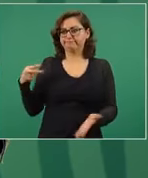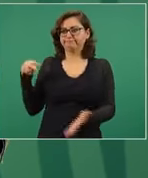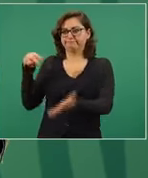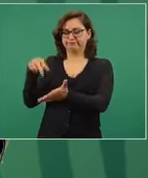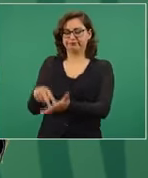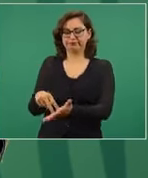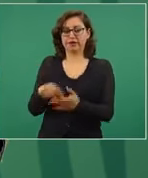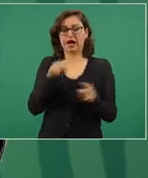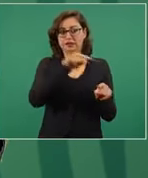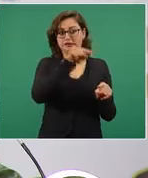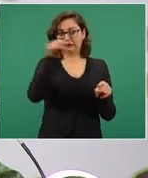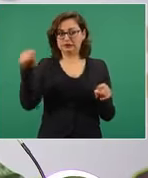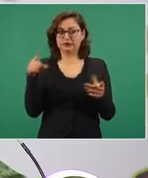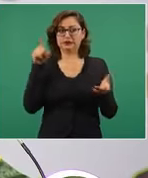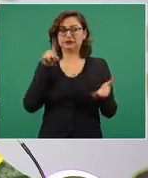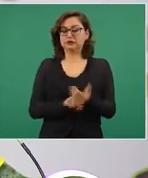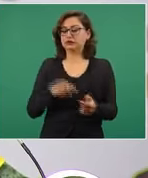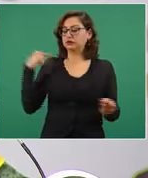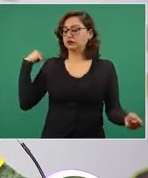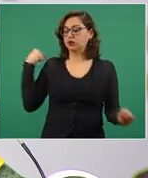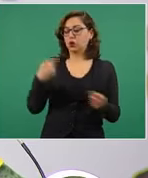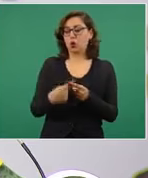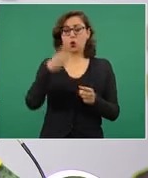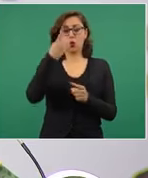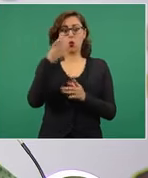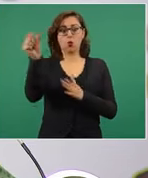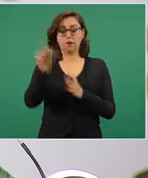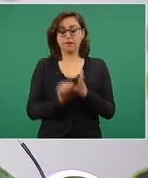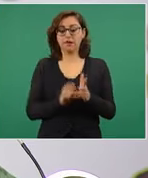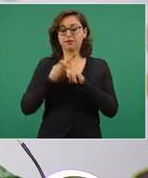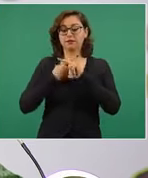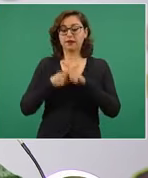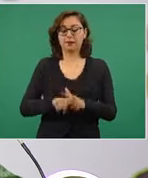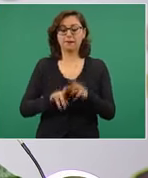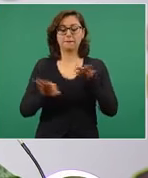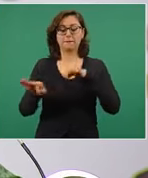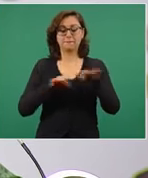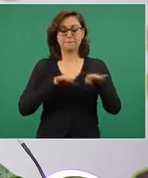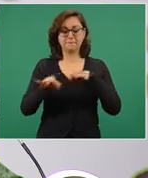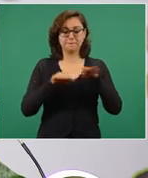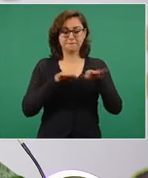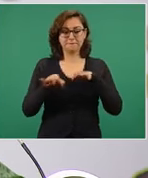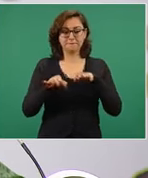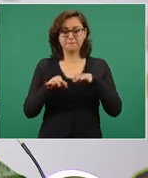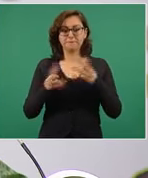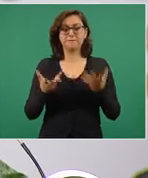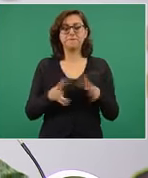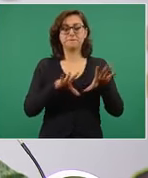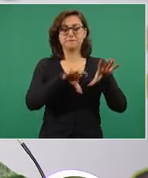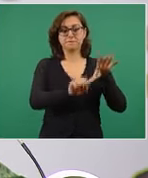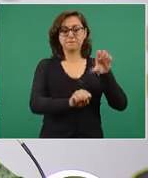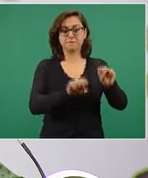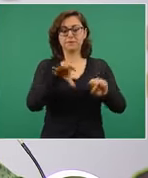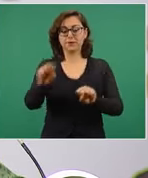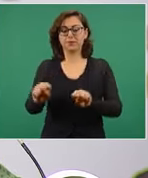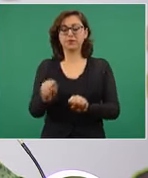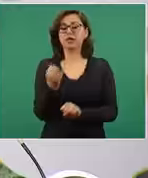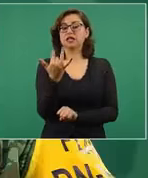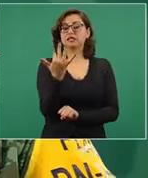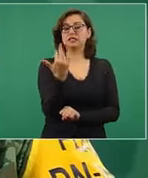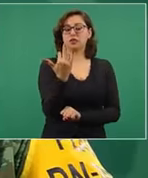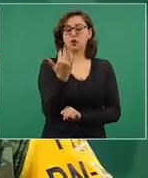estas aduanas, en un mes de operaciones, se logró el aseguramiento de aproximadamente 50